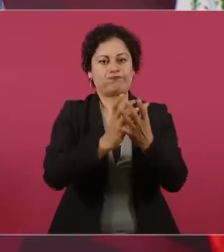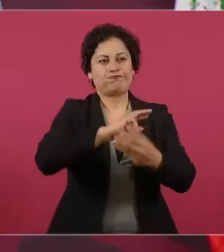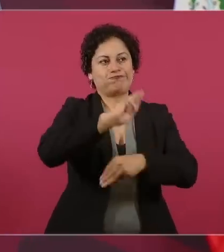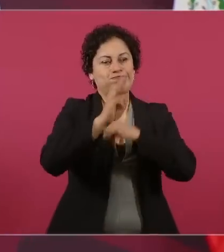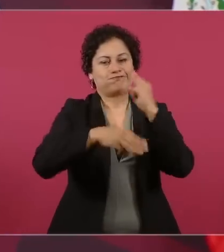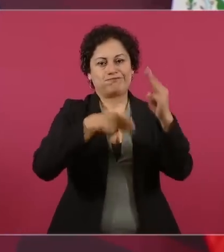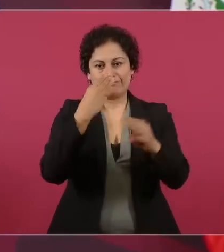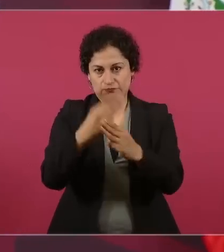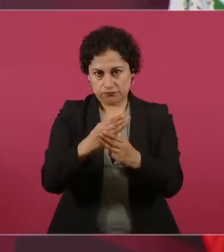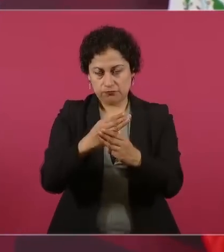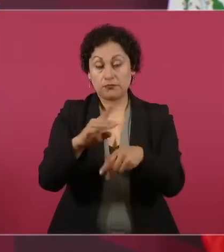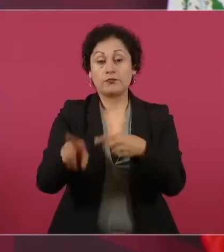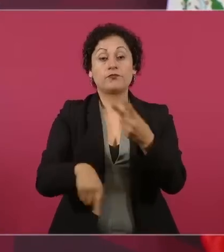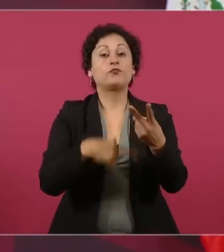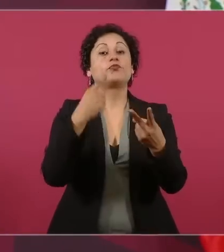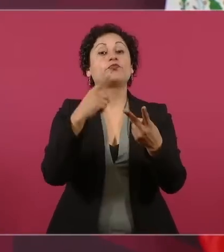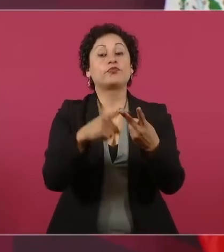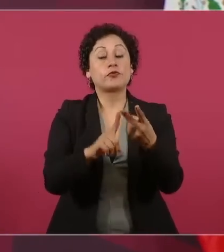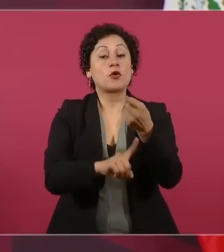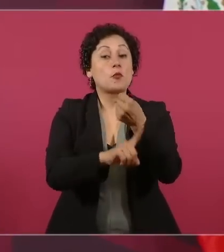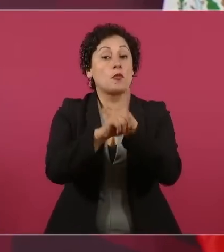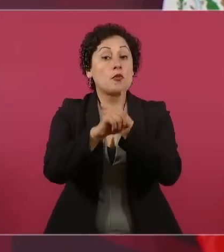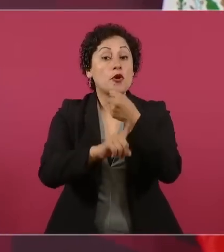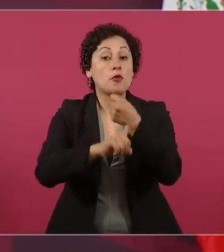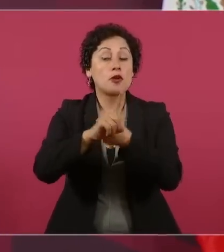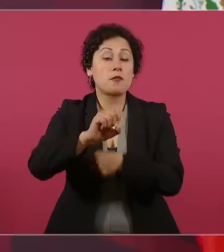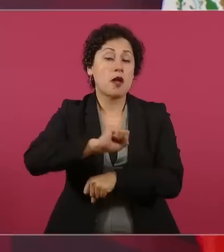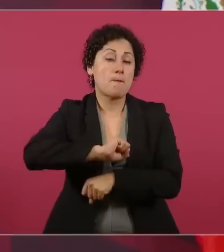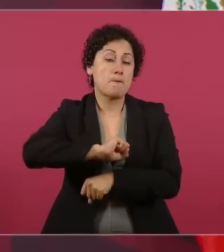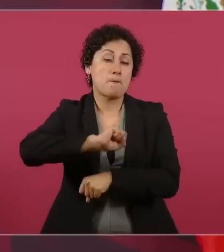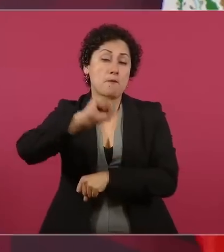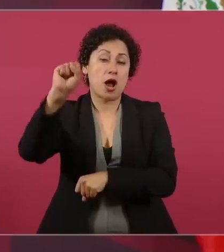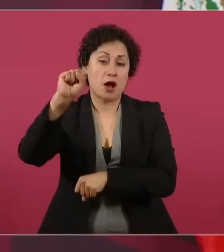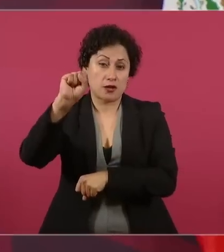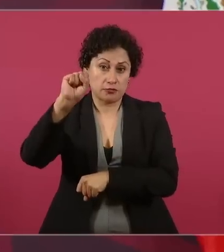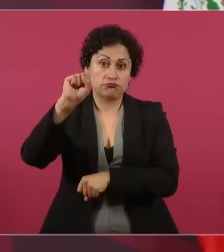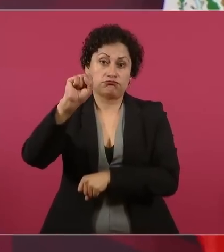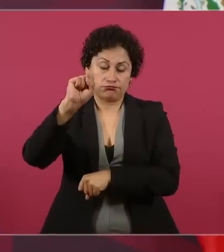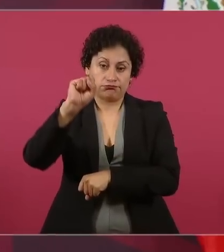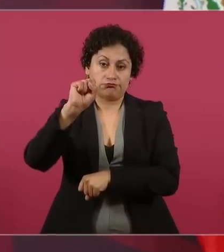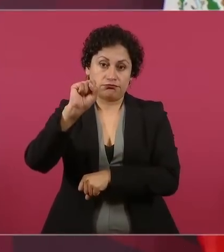La crisis económica, sobre todo la inflación mundial,